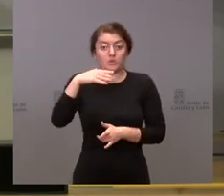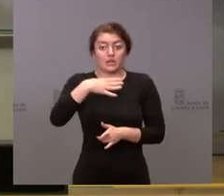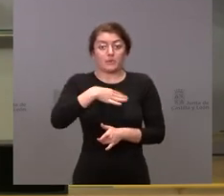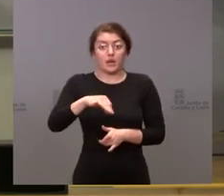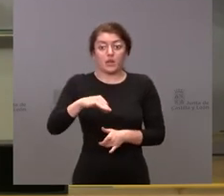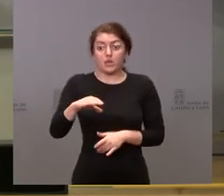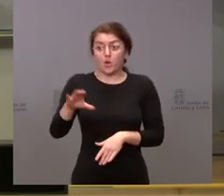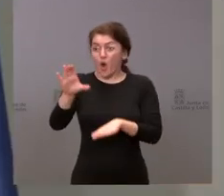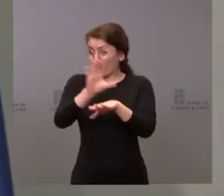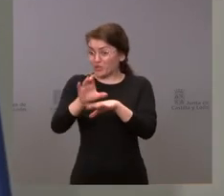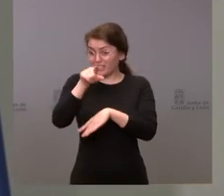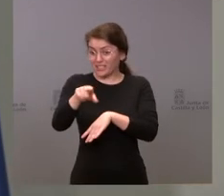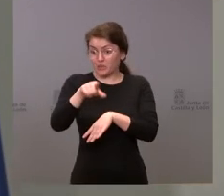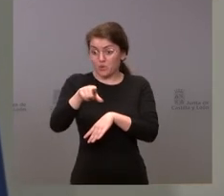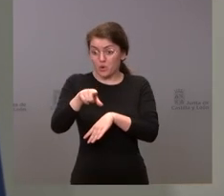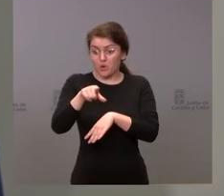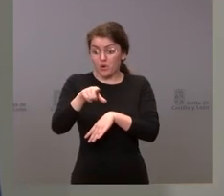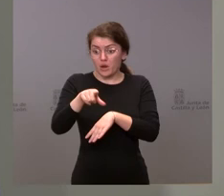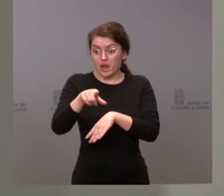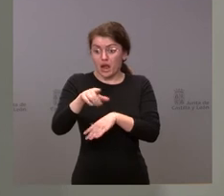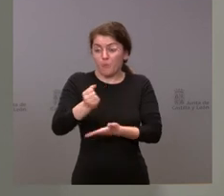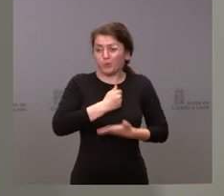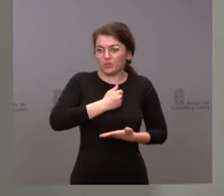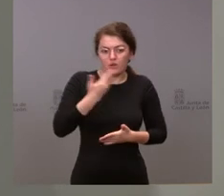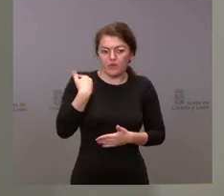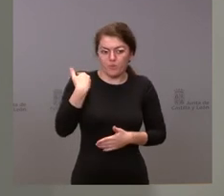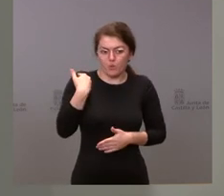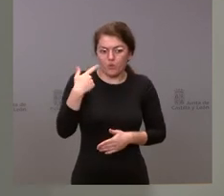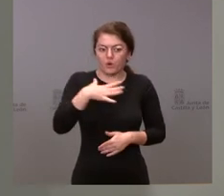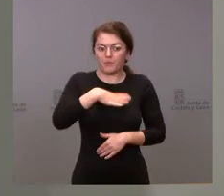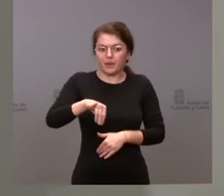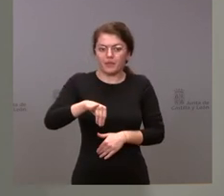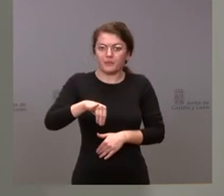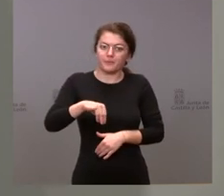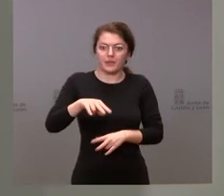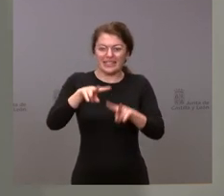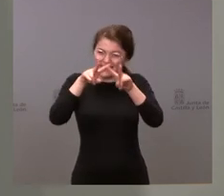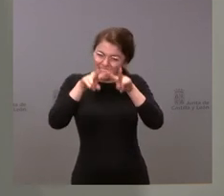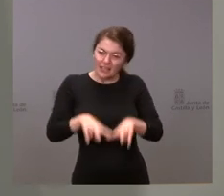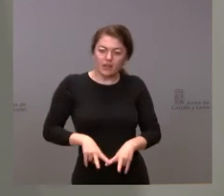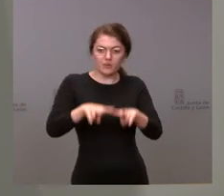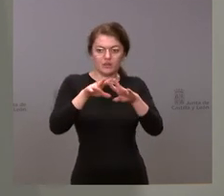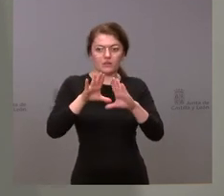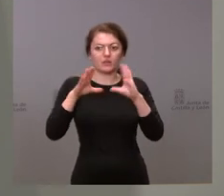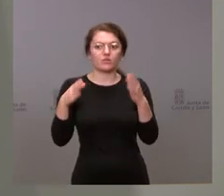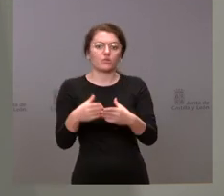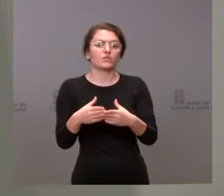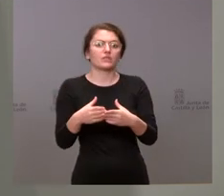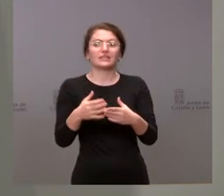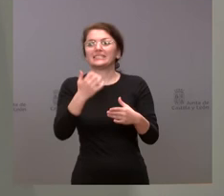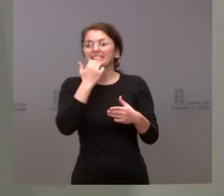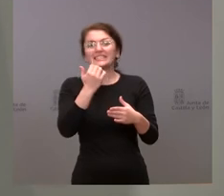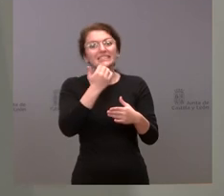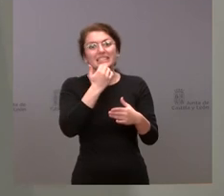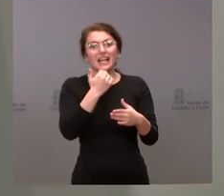posesión hace poco y con su equipo revisará esas reuniones y lógicamente en la medida en que haya alguna que deba